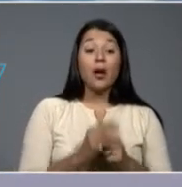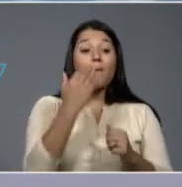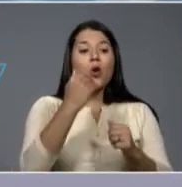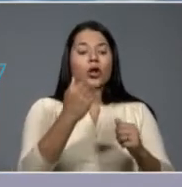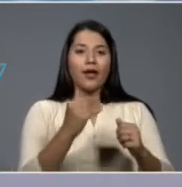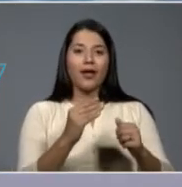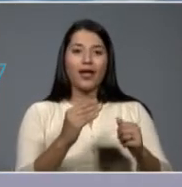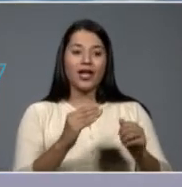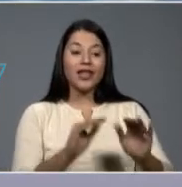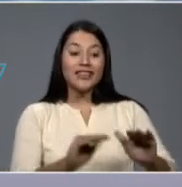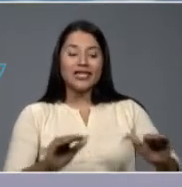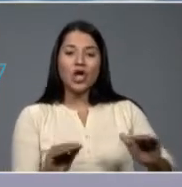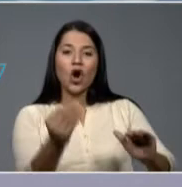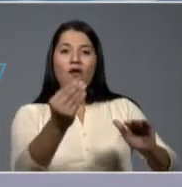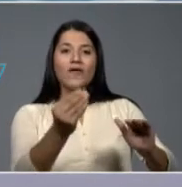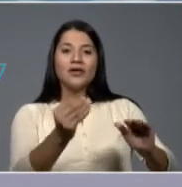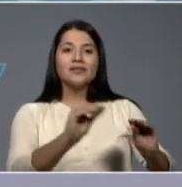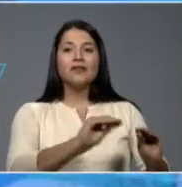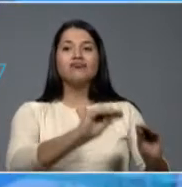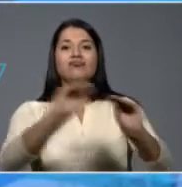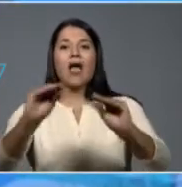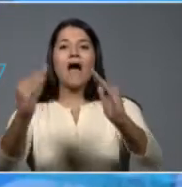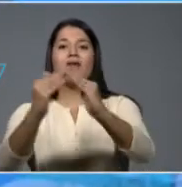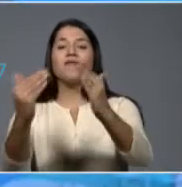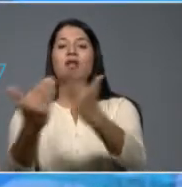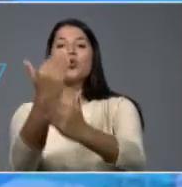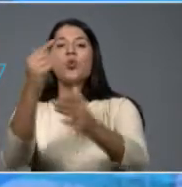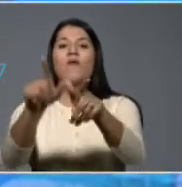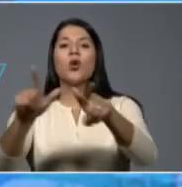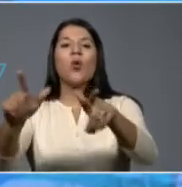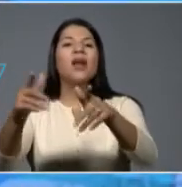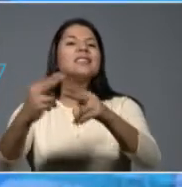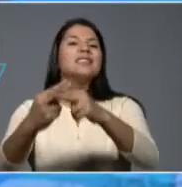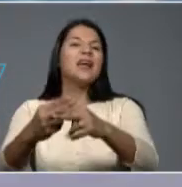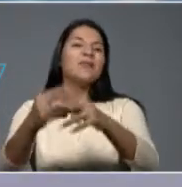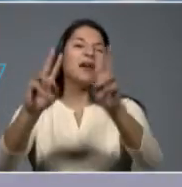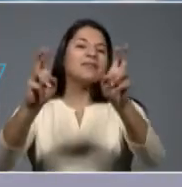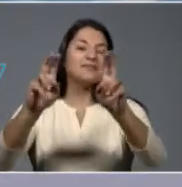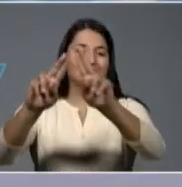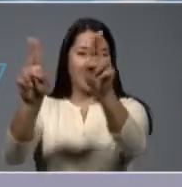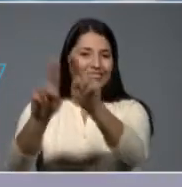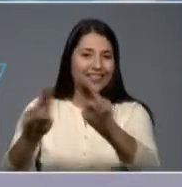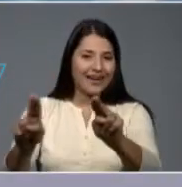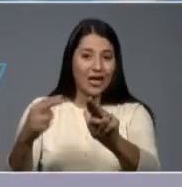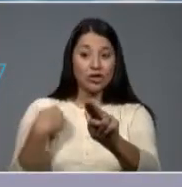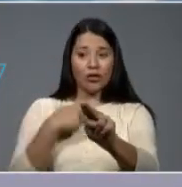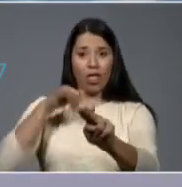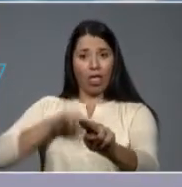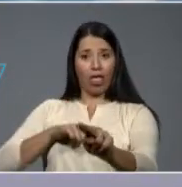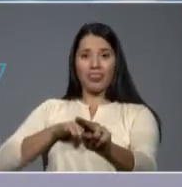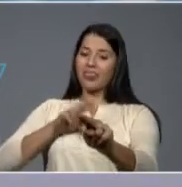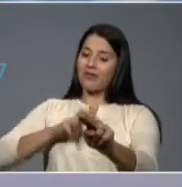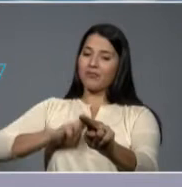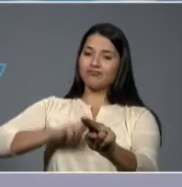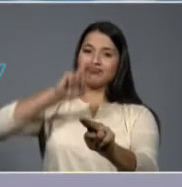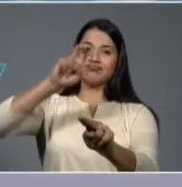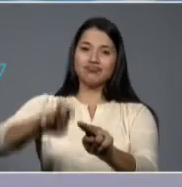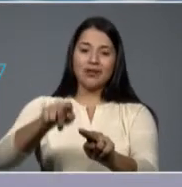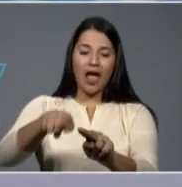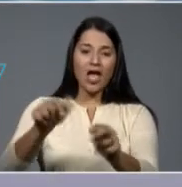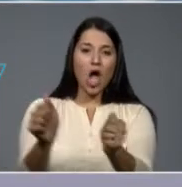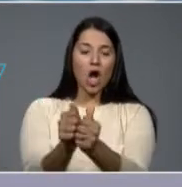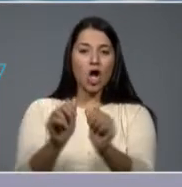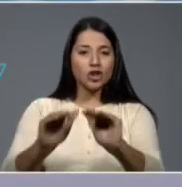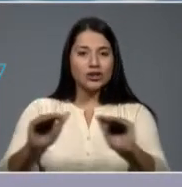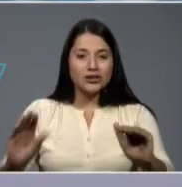llamado Internet, y ahí todavía nos estamos planteando si vamos o no con ellos, si los educamos, pero ellos realmente viven